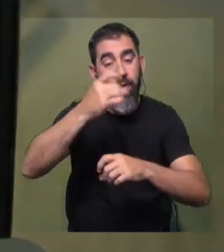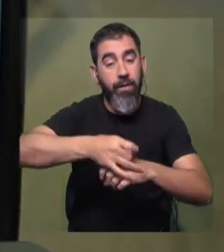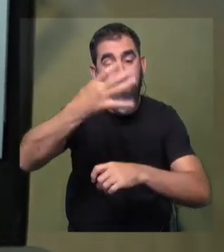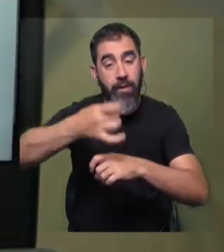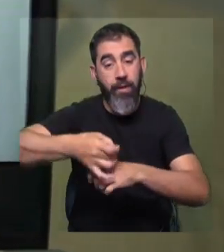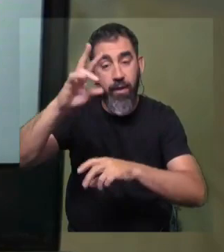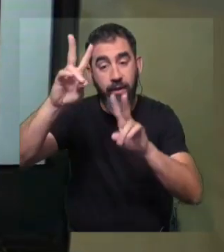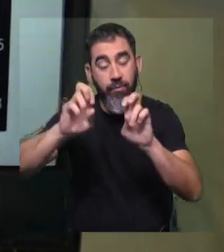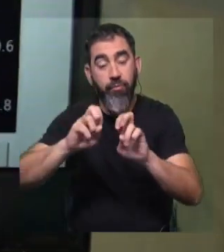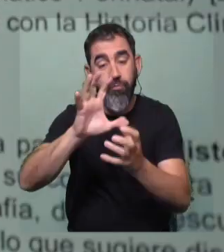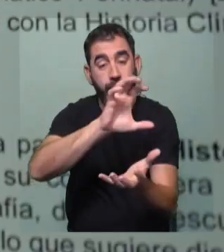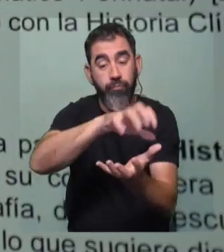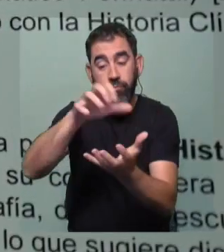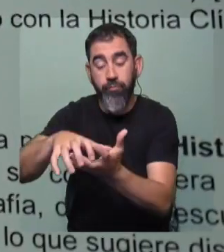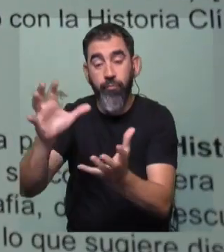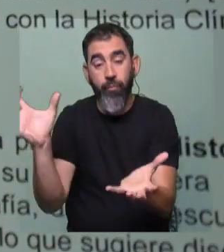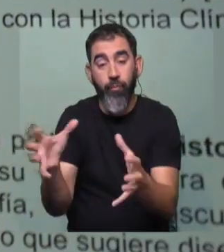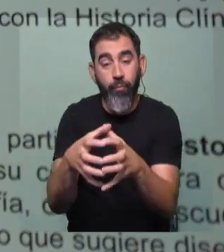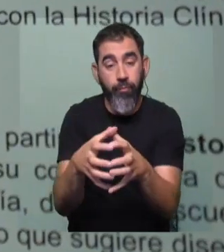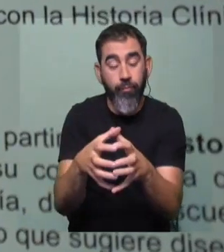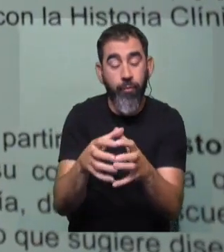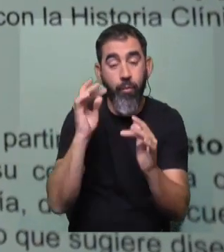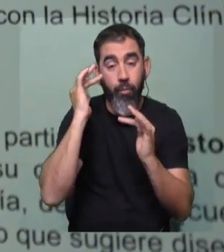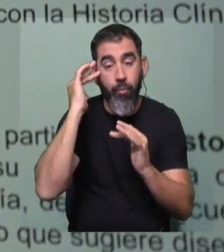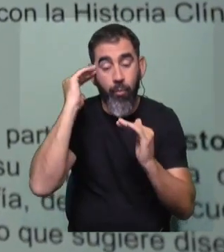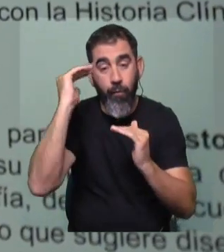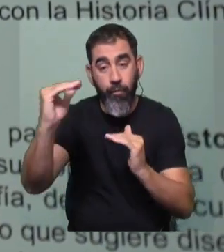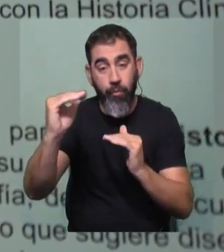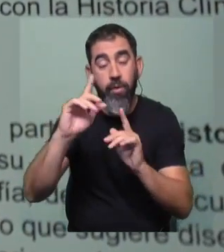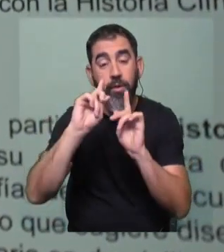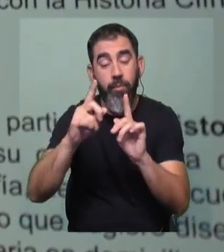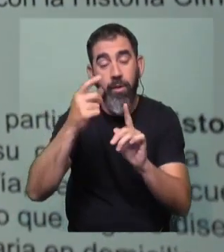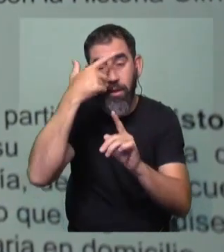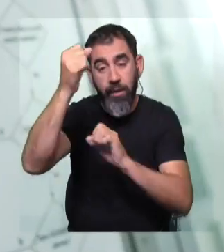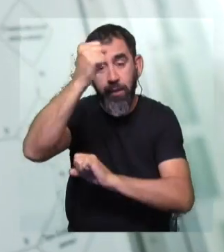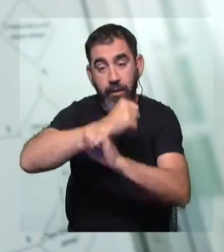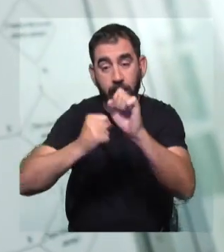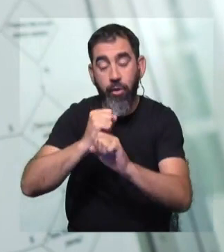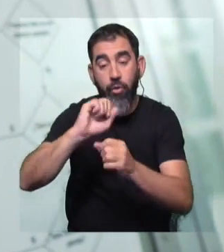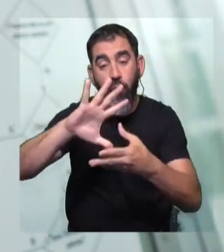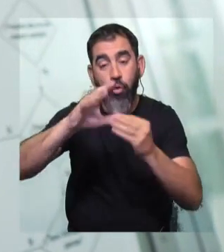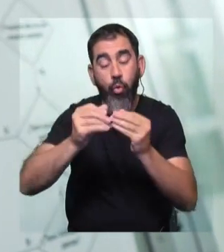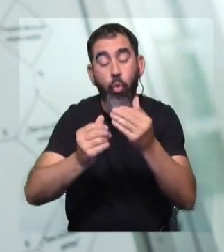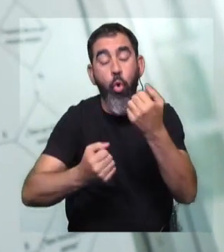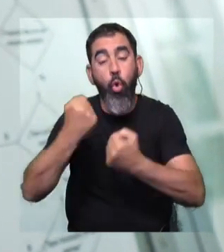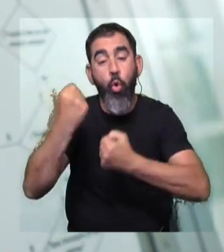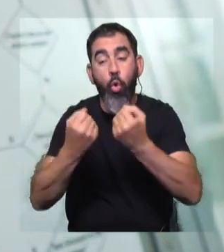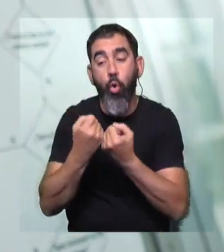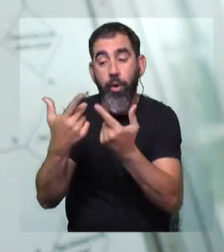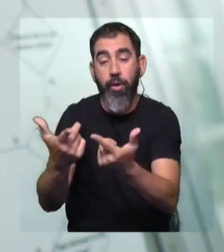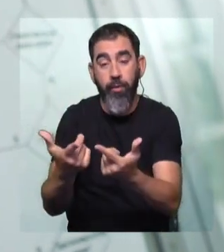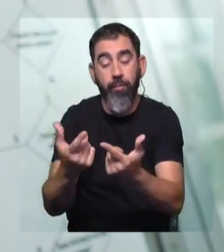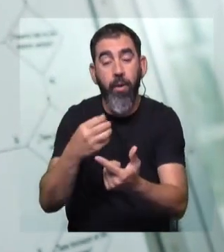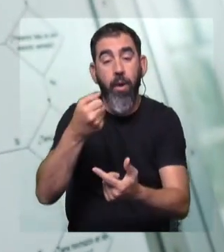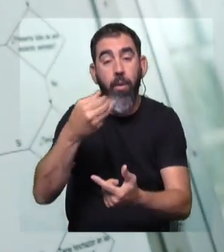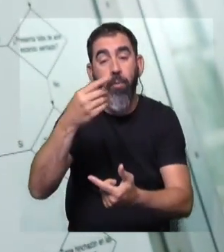interdisciplinaria con departamentos y unidades académicas y la transferencia tecnológica de prototipos a la industria como